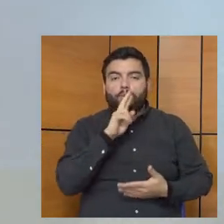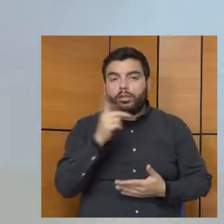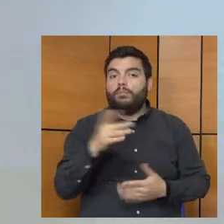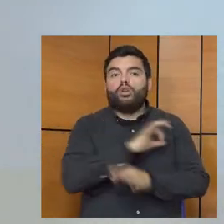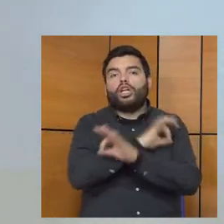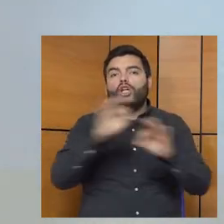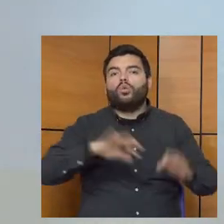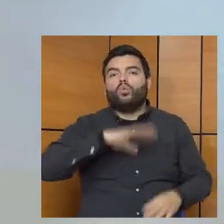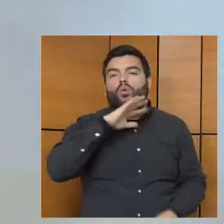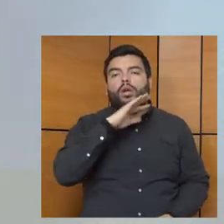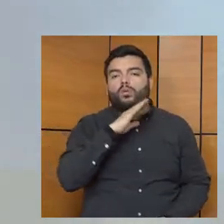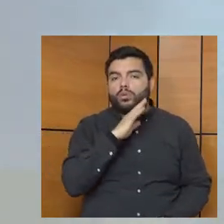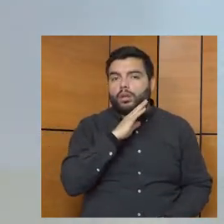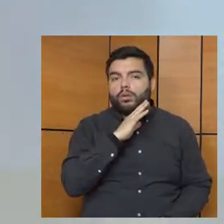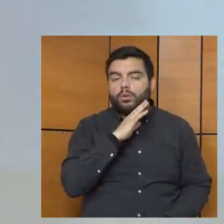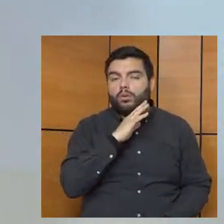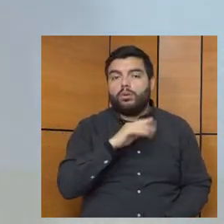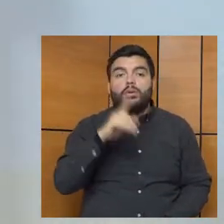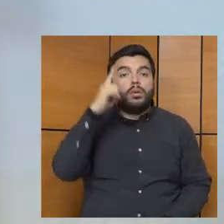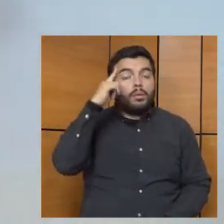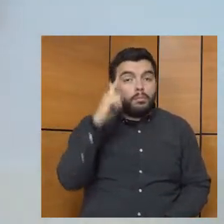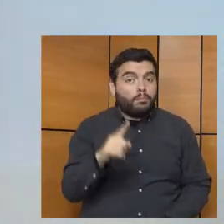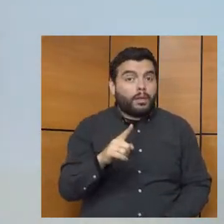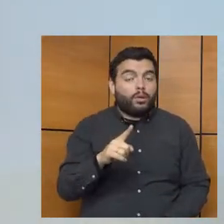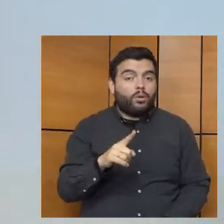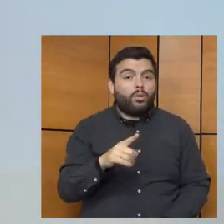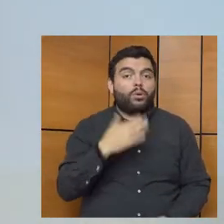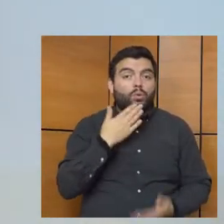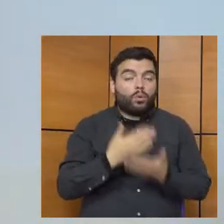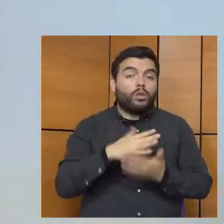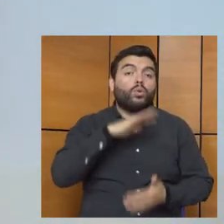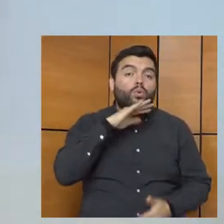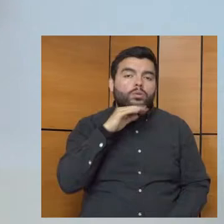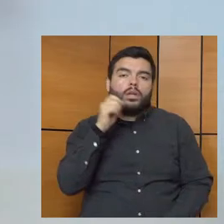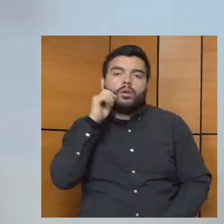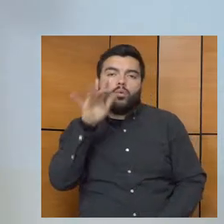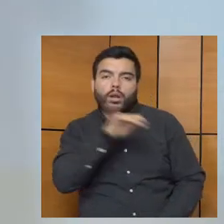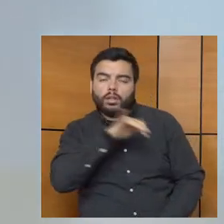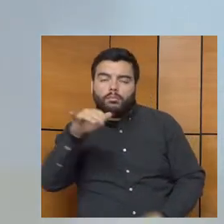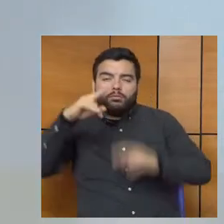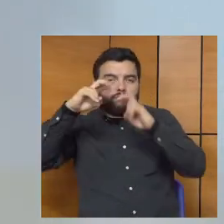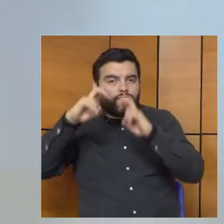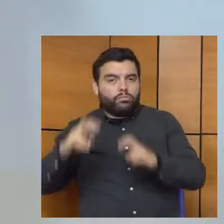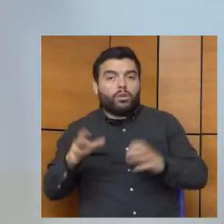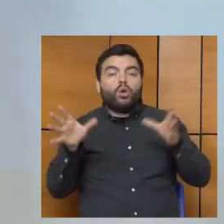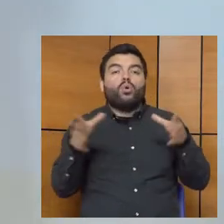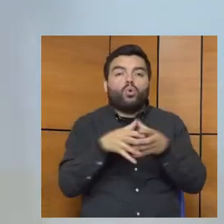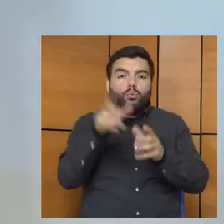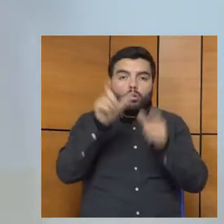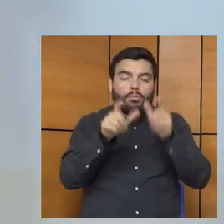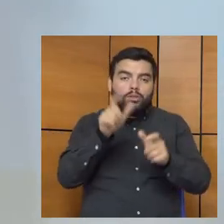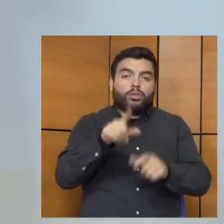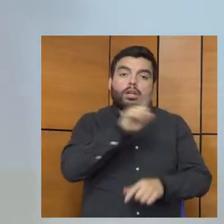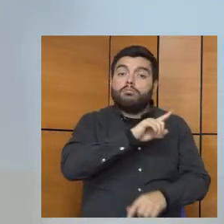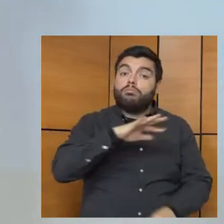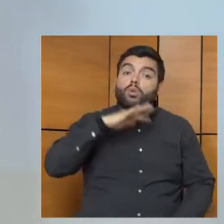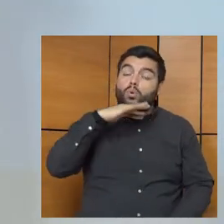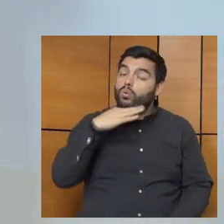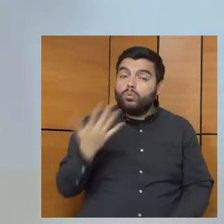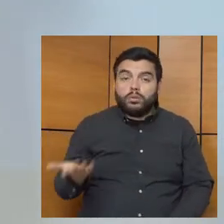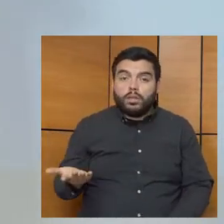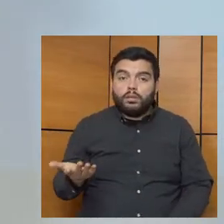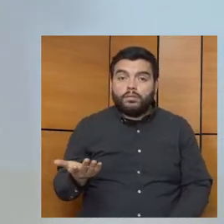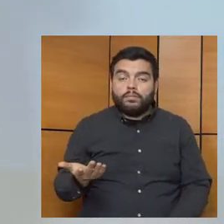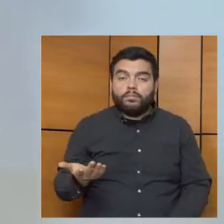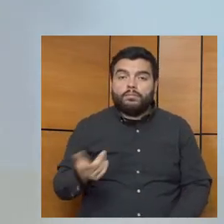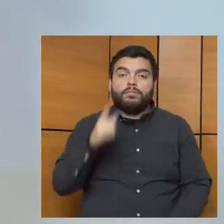usado. Pero eso no significa que nos tengamos que olvidar de ellos. Eso significa que hay un grupo de personas que no usa estas redes sociales y que, por